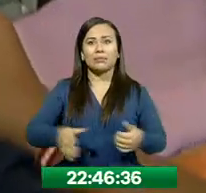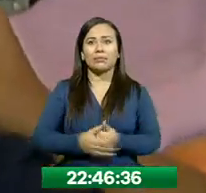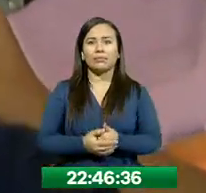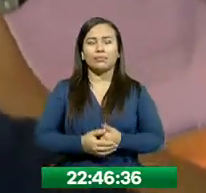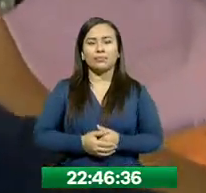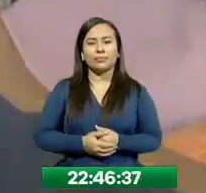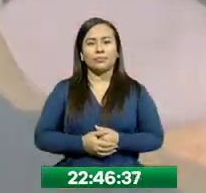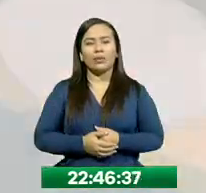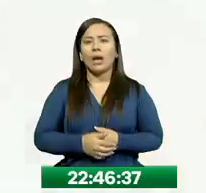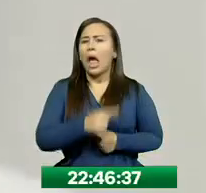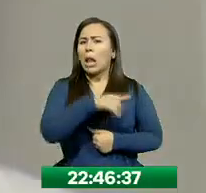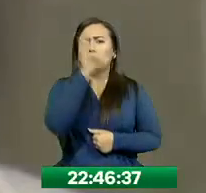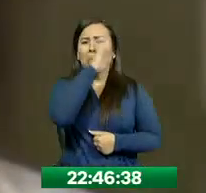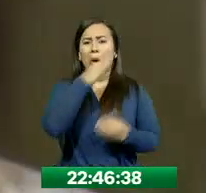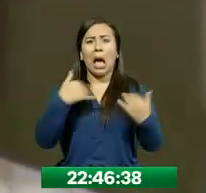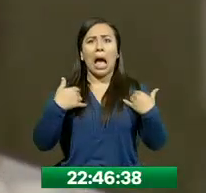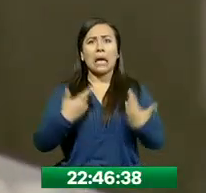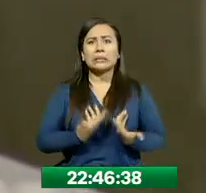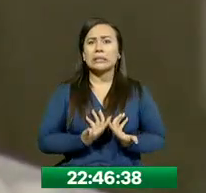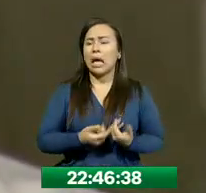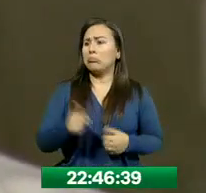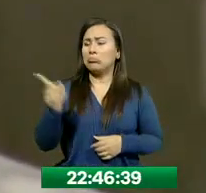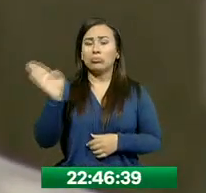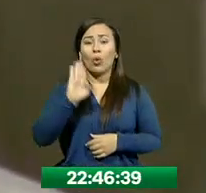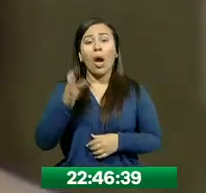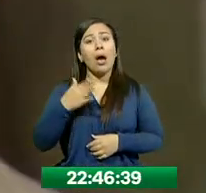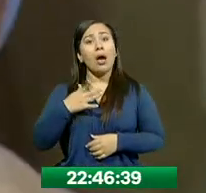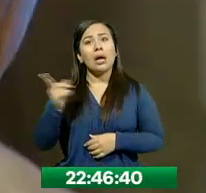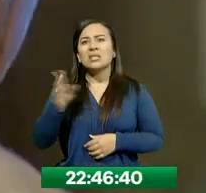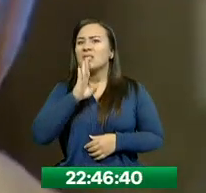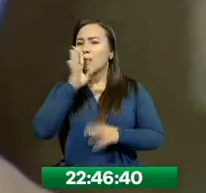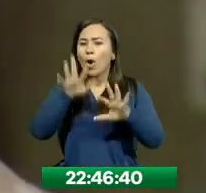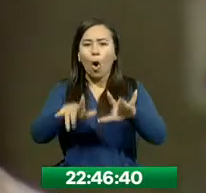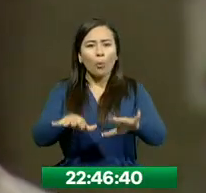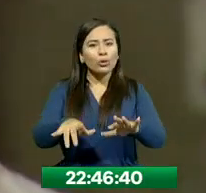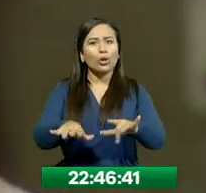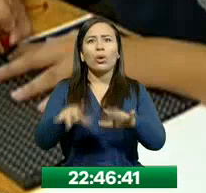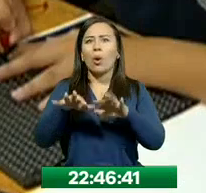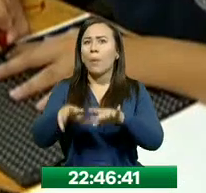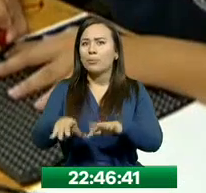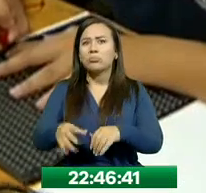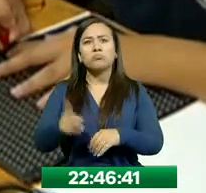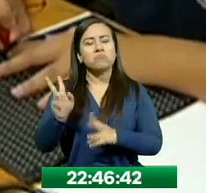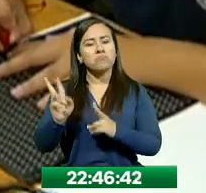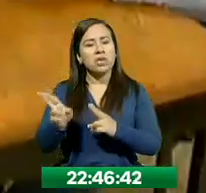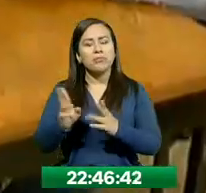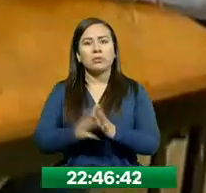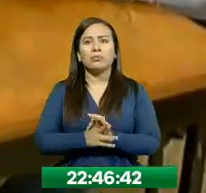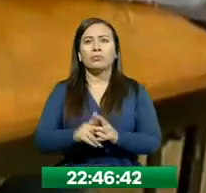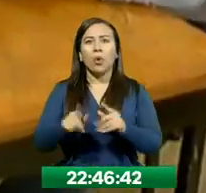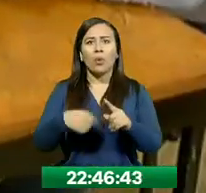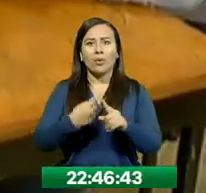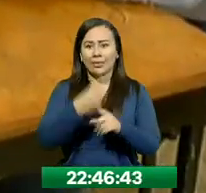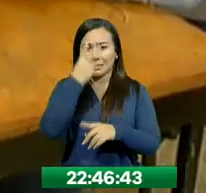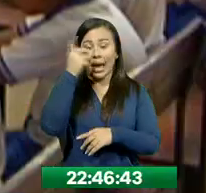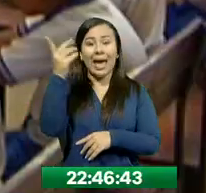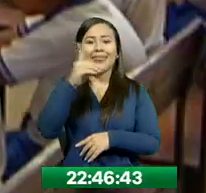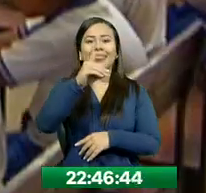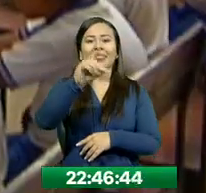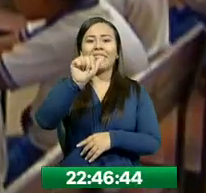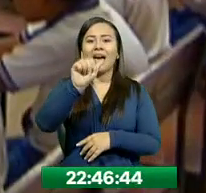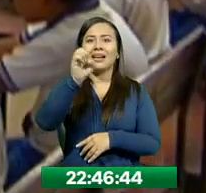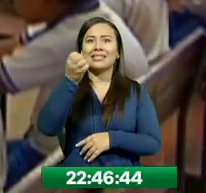dio por vencido. Él, todo lo que él sabe ahora en computación lo aprendió ya sin visión. La Dirección de Acción Social y Educación